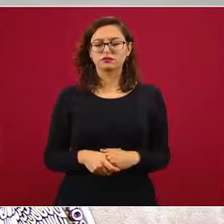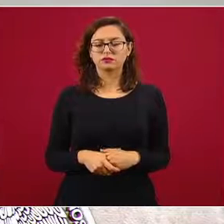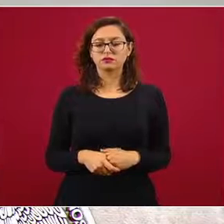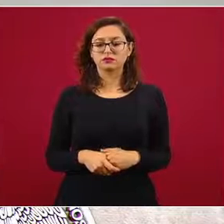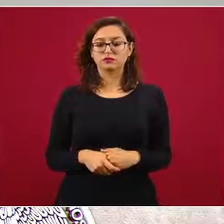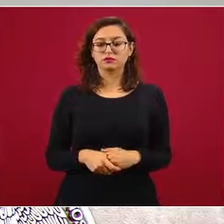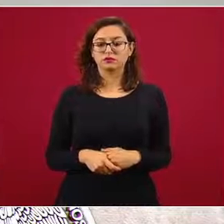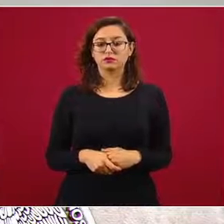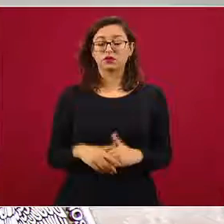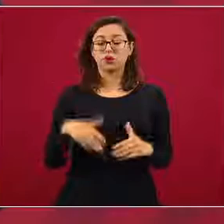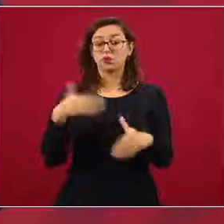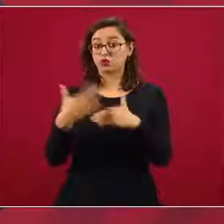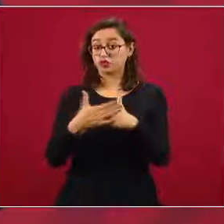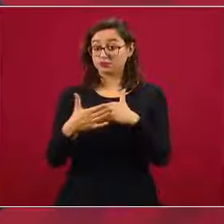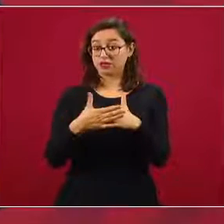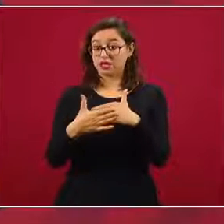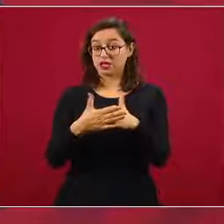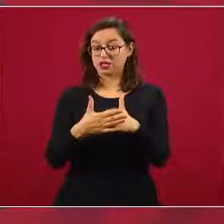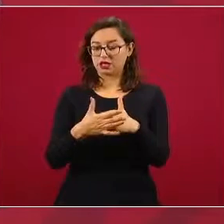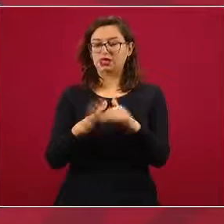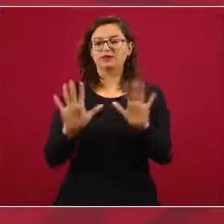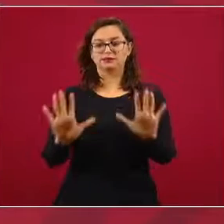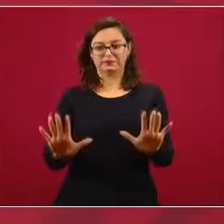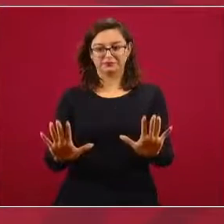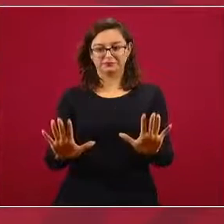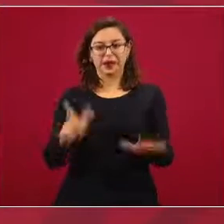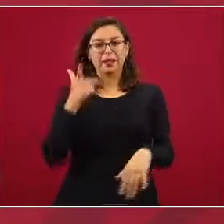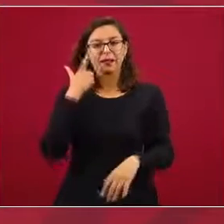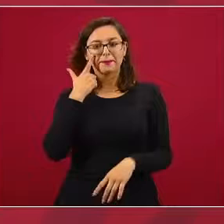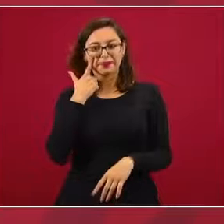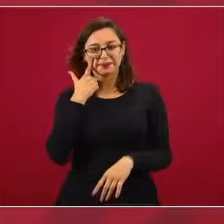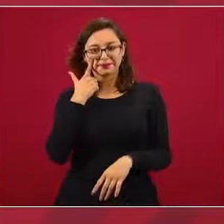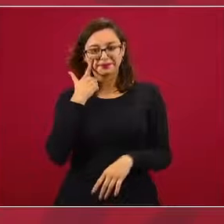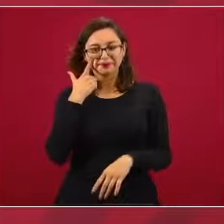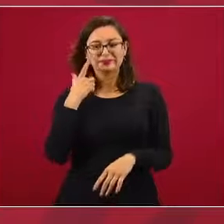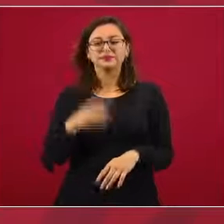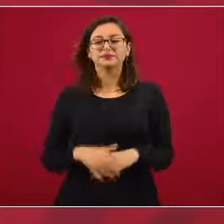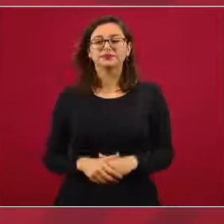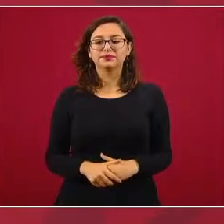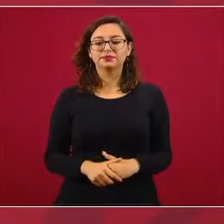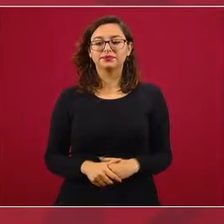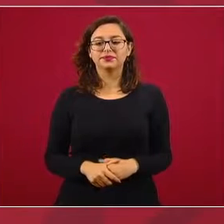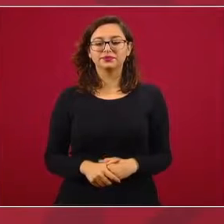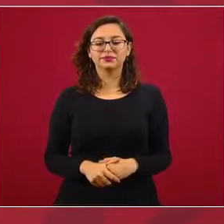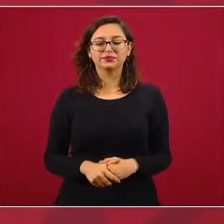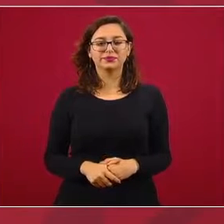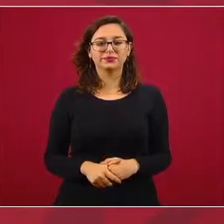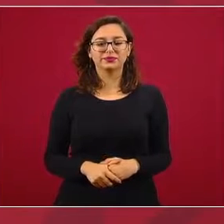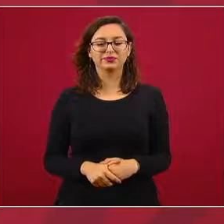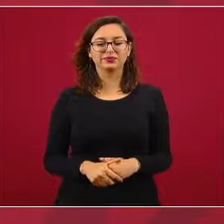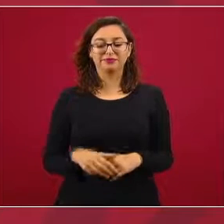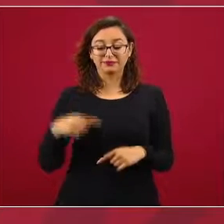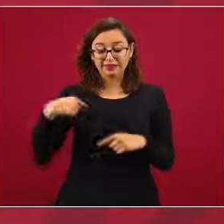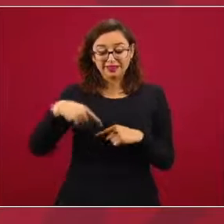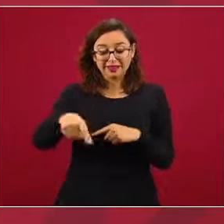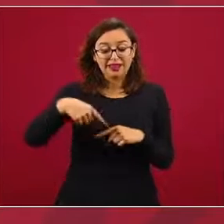A la próxima, porque, a ver, vamos esta